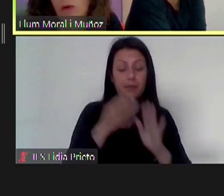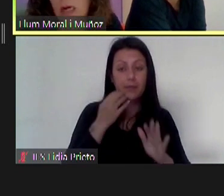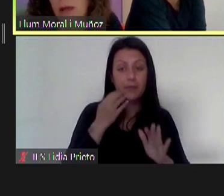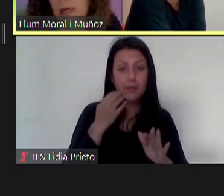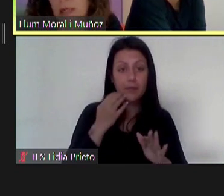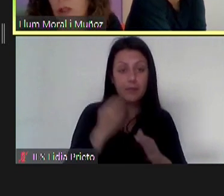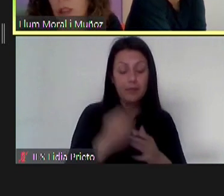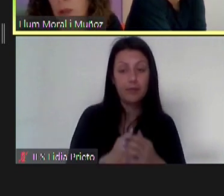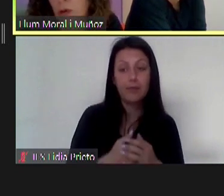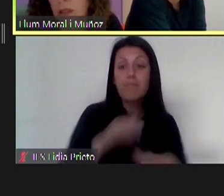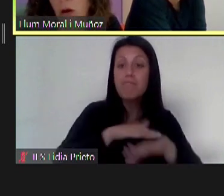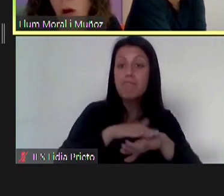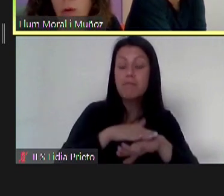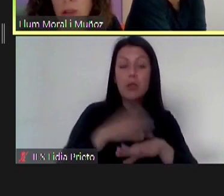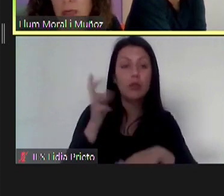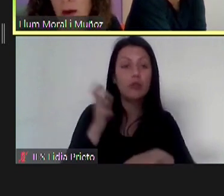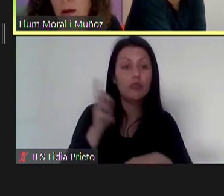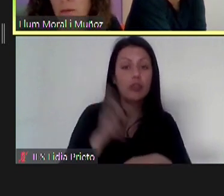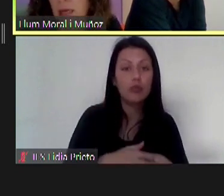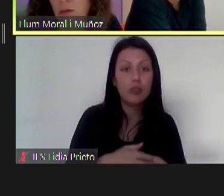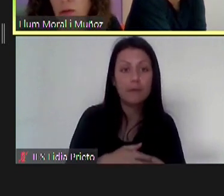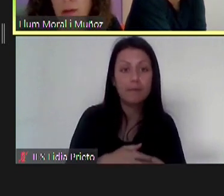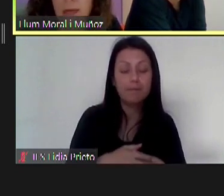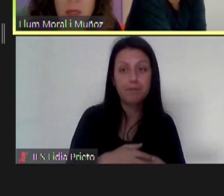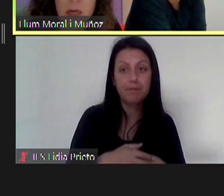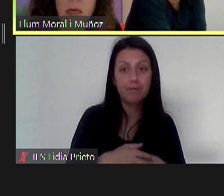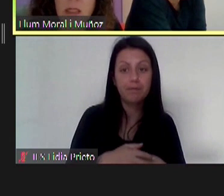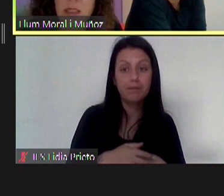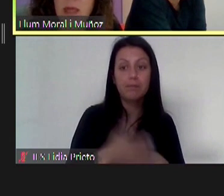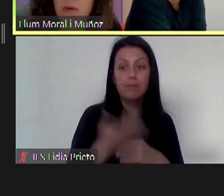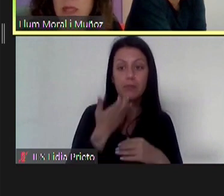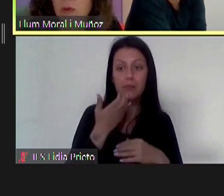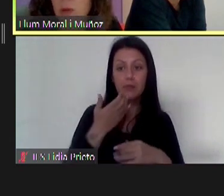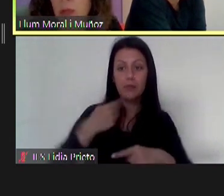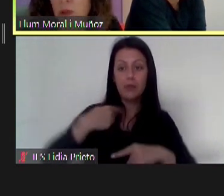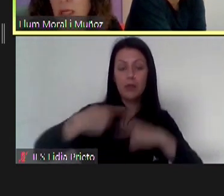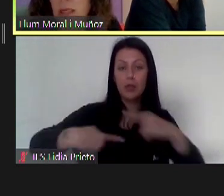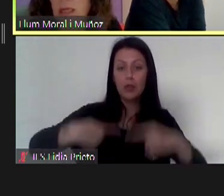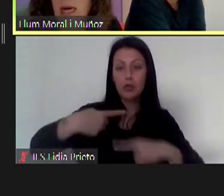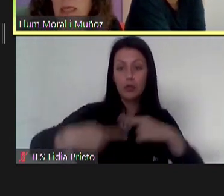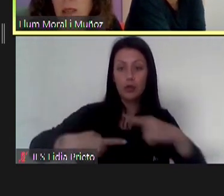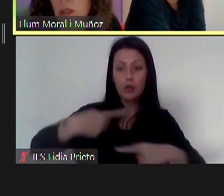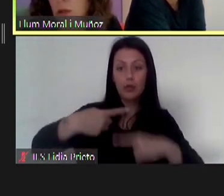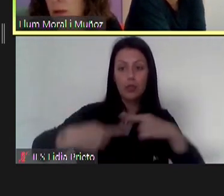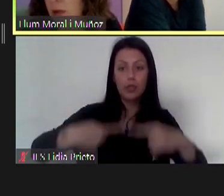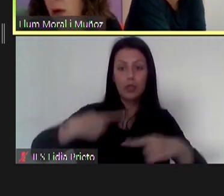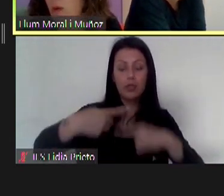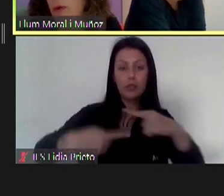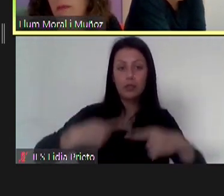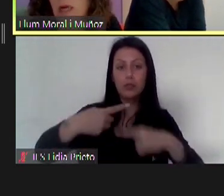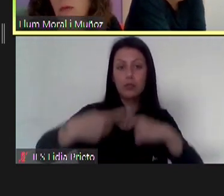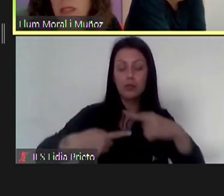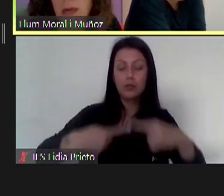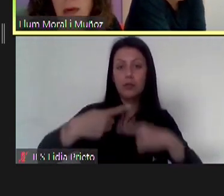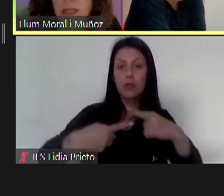sabréis y lo relacionaréis con muchas personas a lo largo de vuestra vida y vuestro día, si una de cada 4 personas tendrá